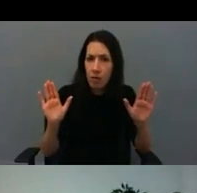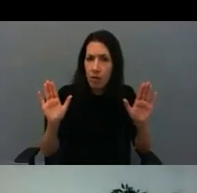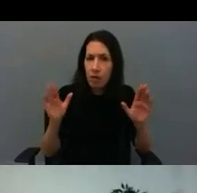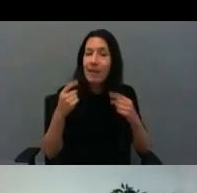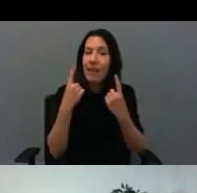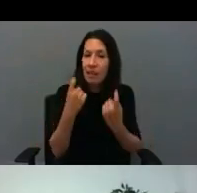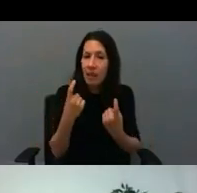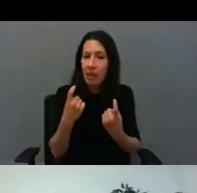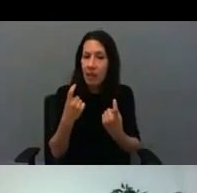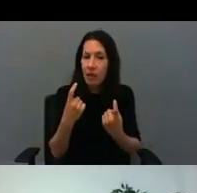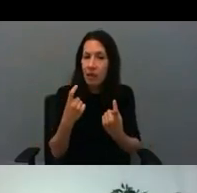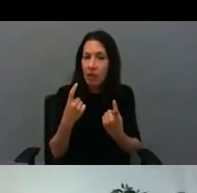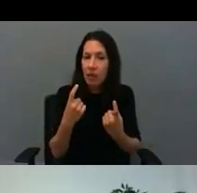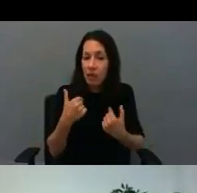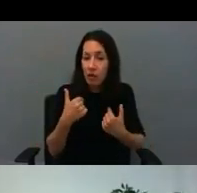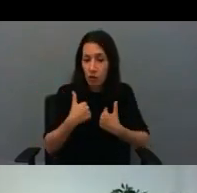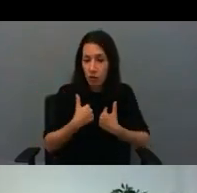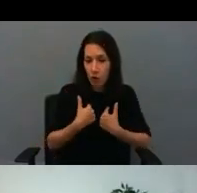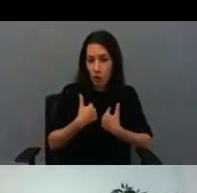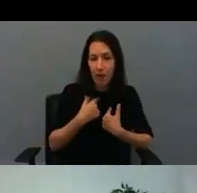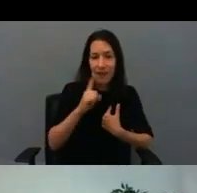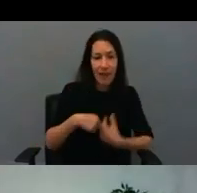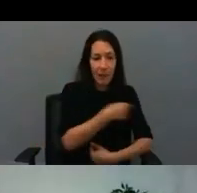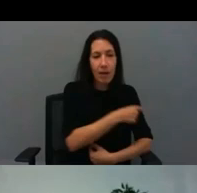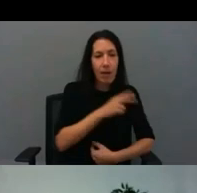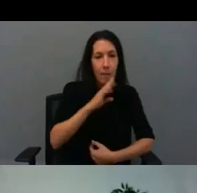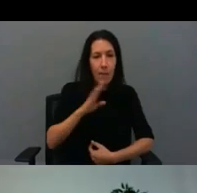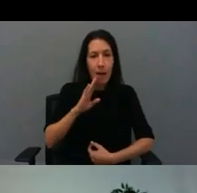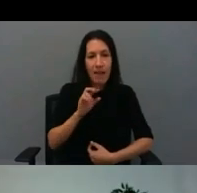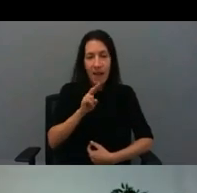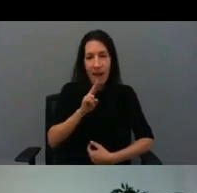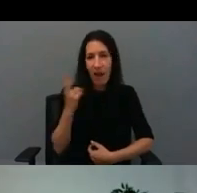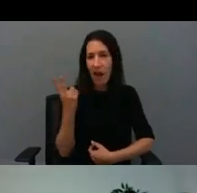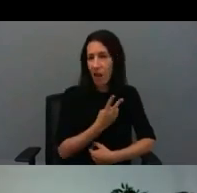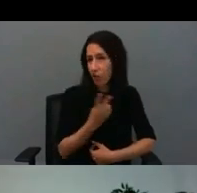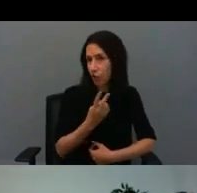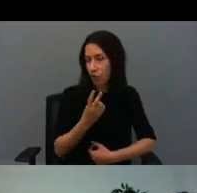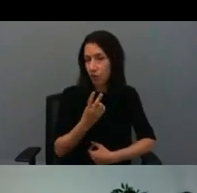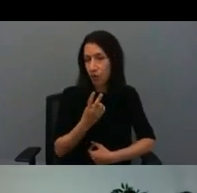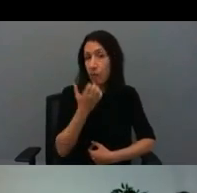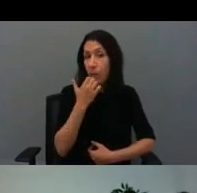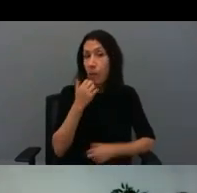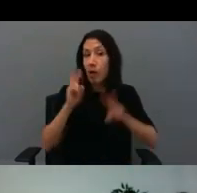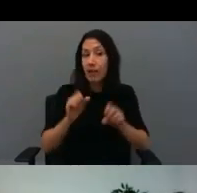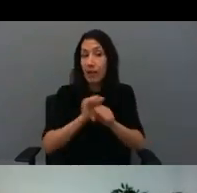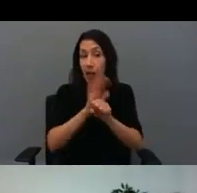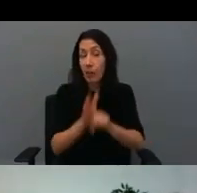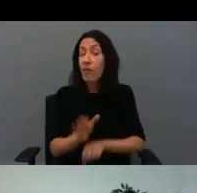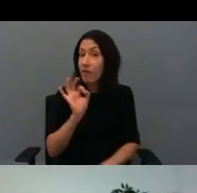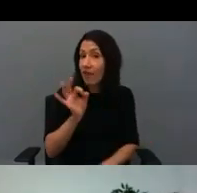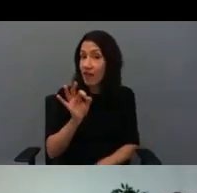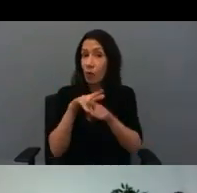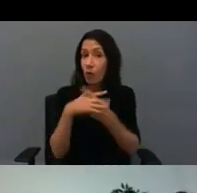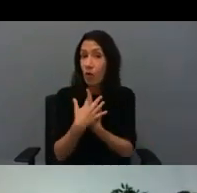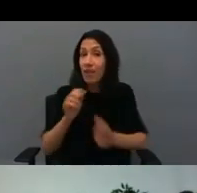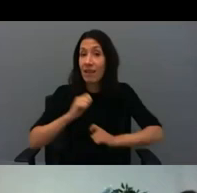necesitamos estar las dos, tanto mi madre como yo, para poner una corte. Esa es una cosa sencilla. Con el tema del COVID, es verdad que se